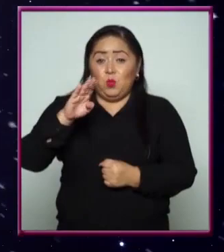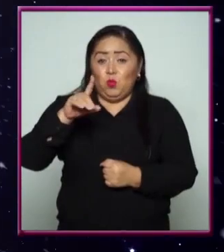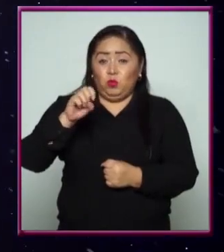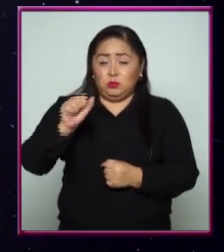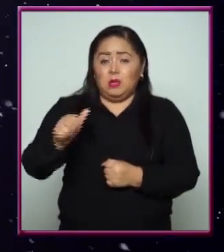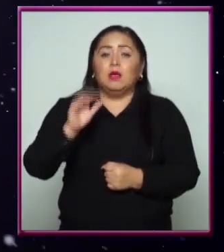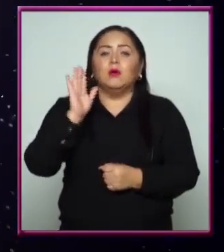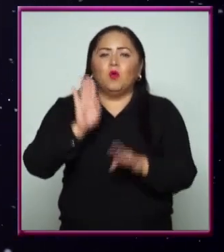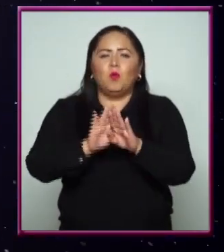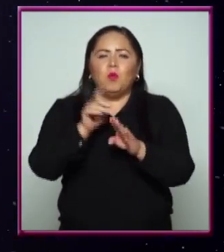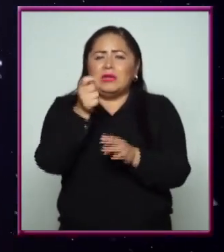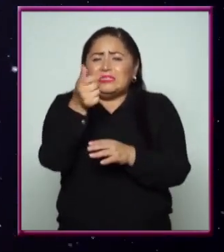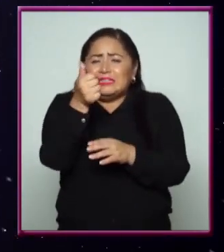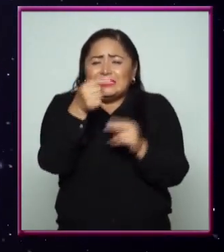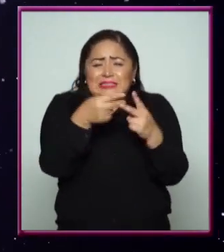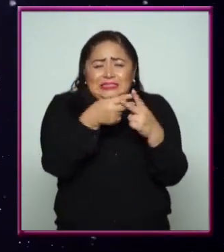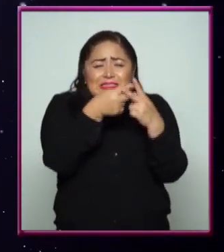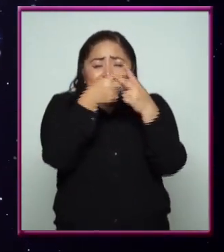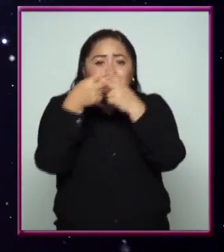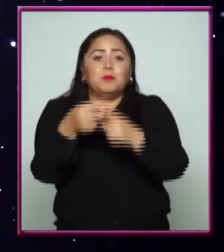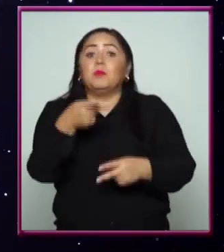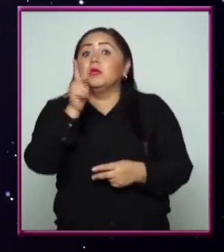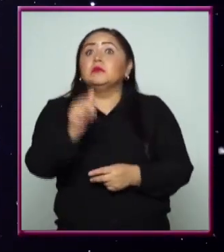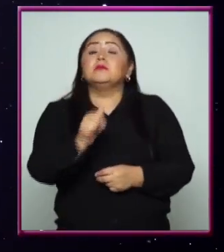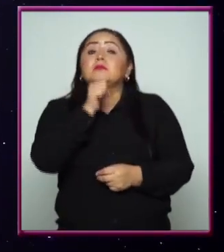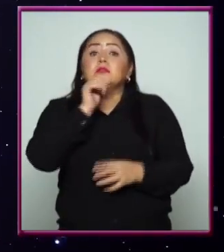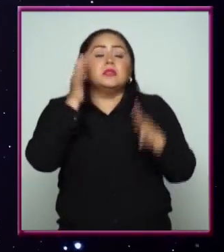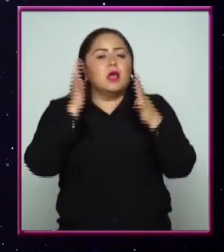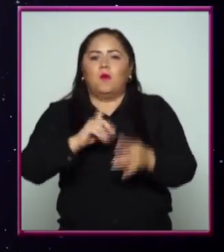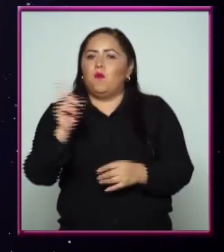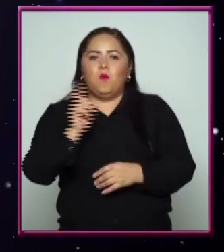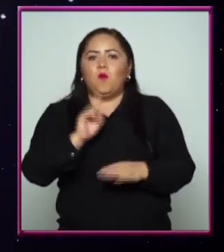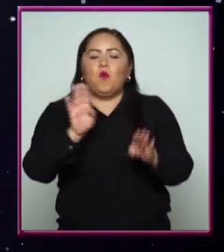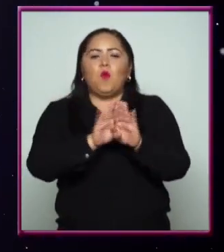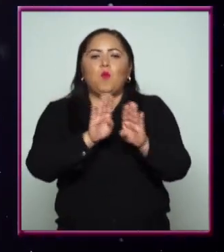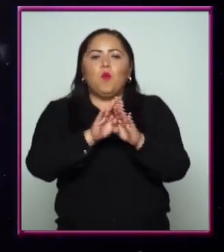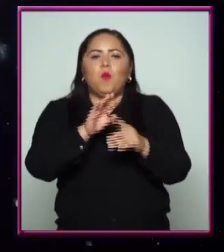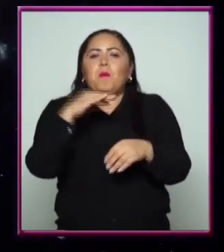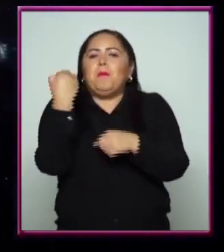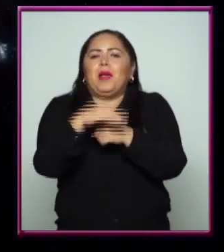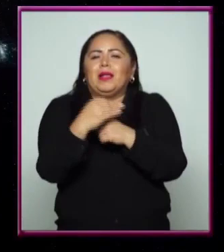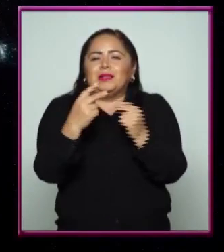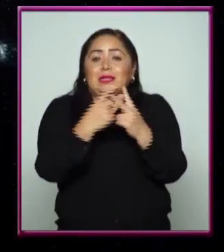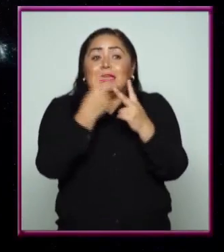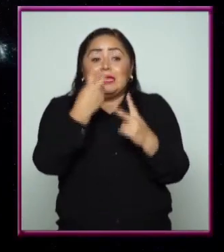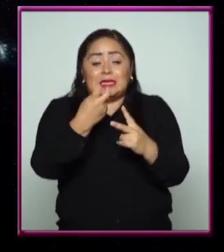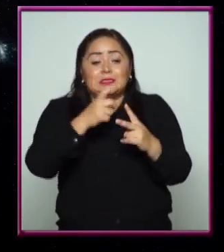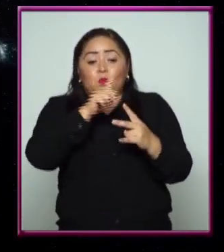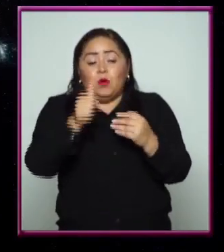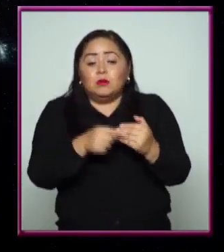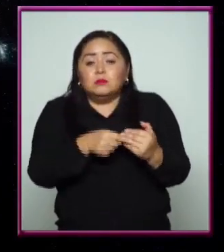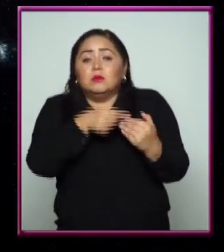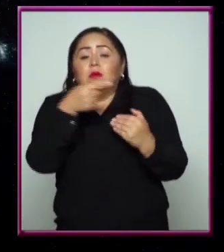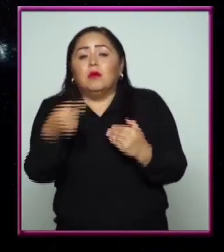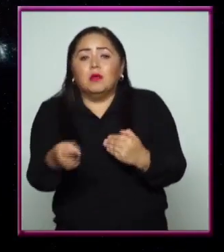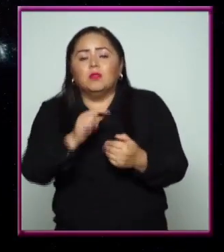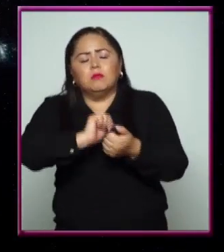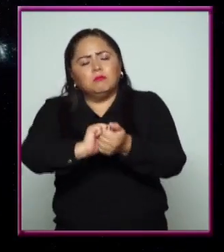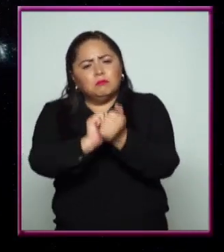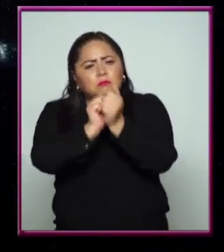ya casi una estrella, pero no todavía. Es una protoestrella y de ahí en adelante